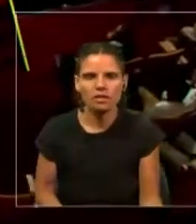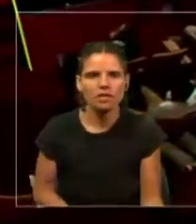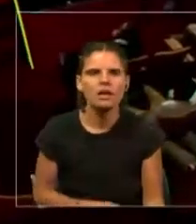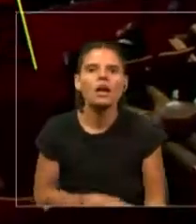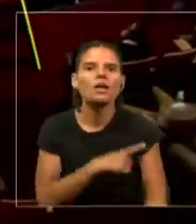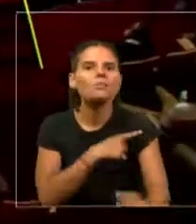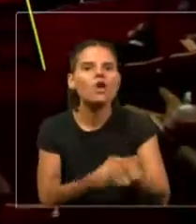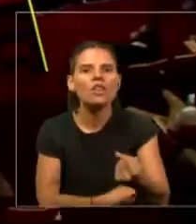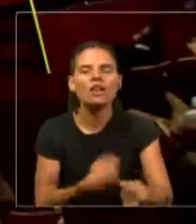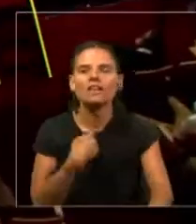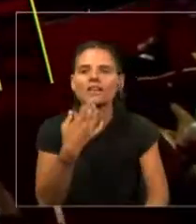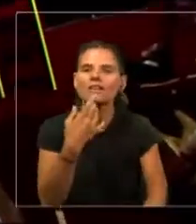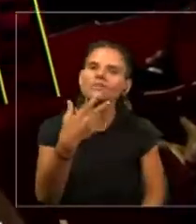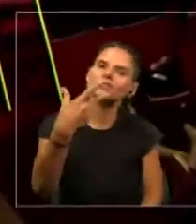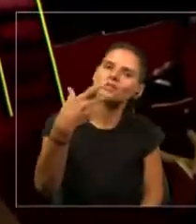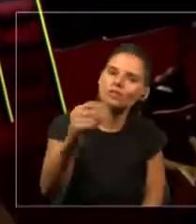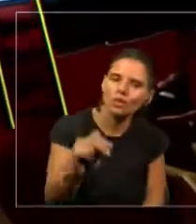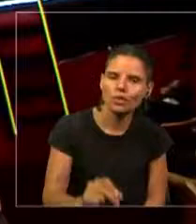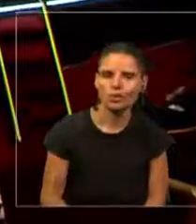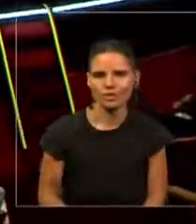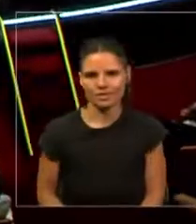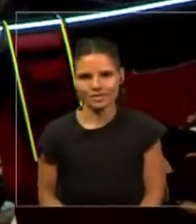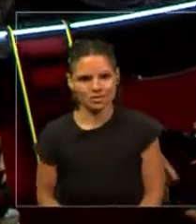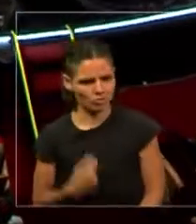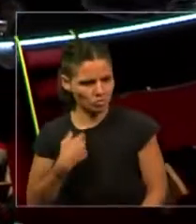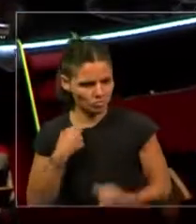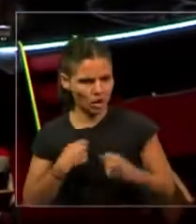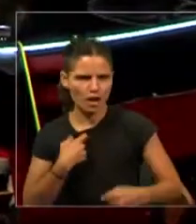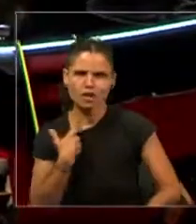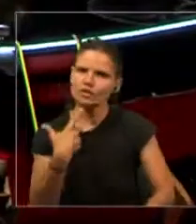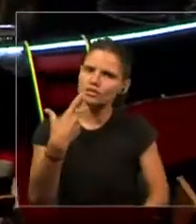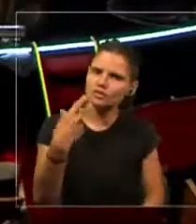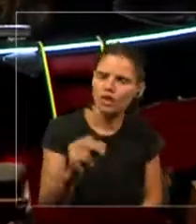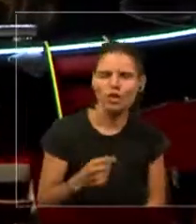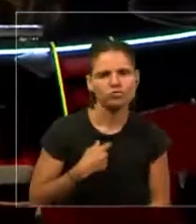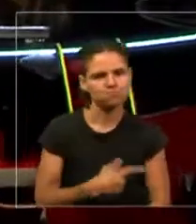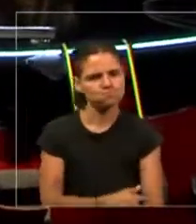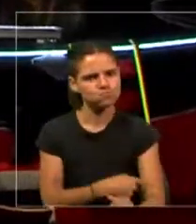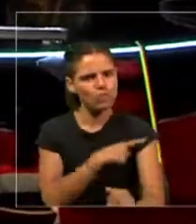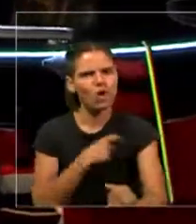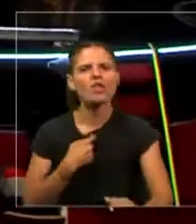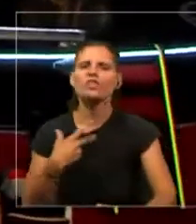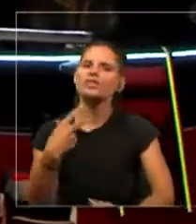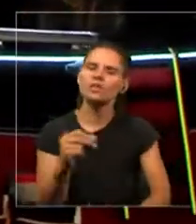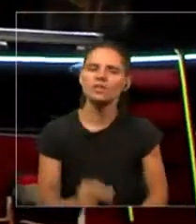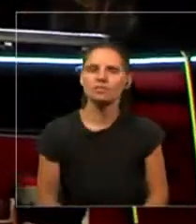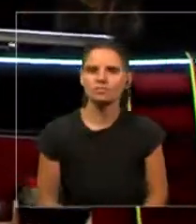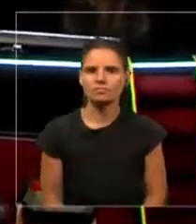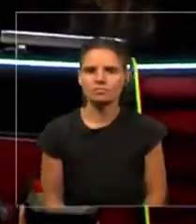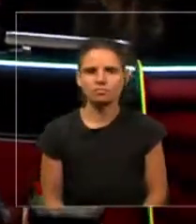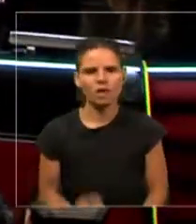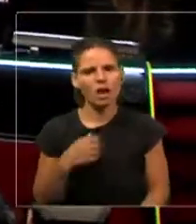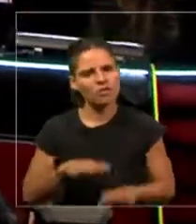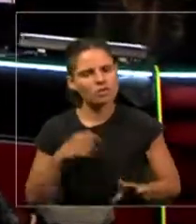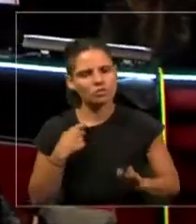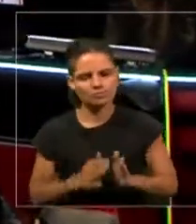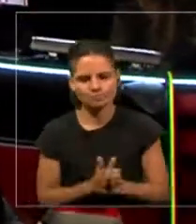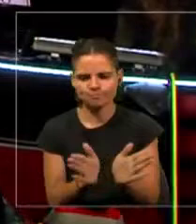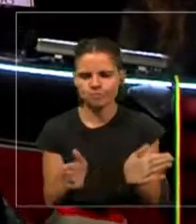decir no, el poder de decir no, cuando estimamos que